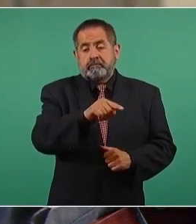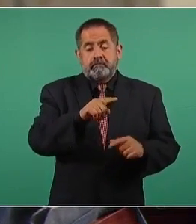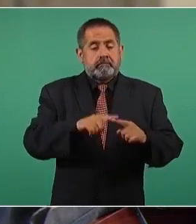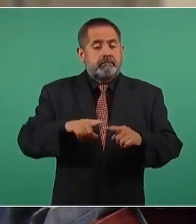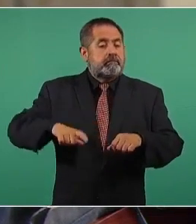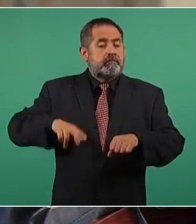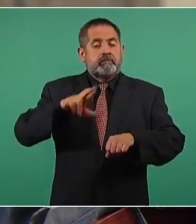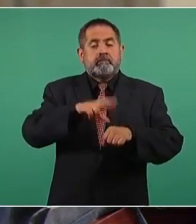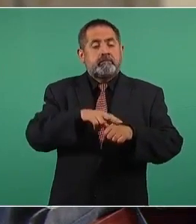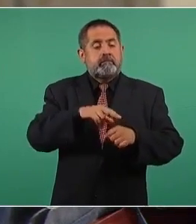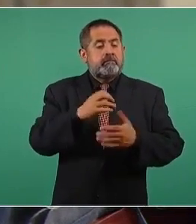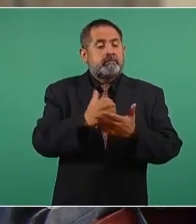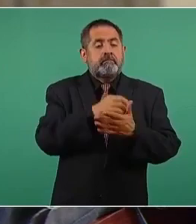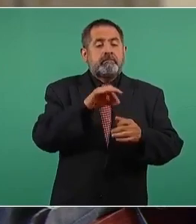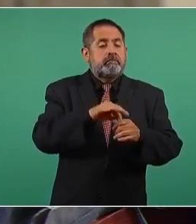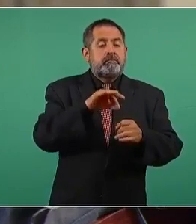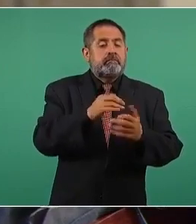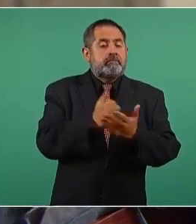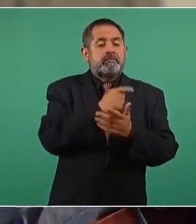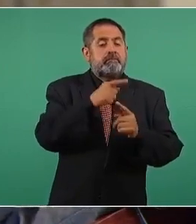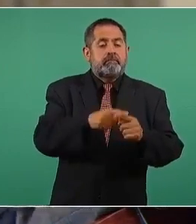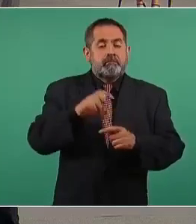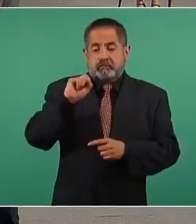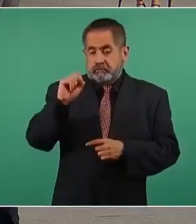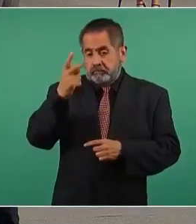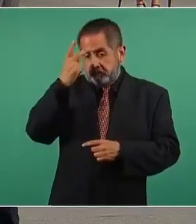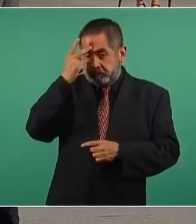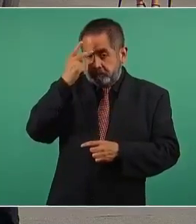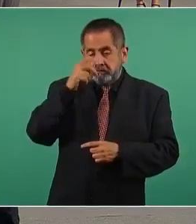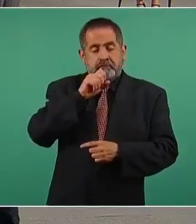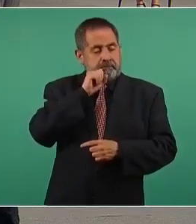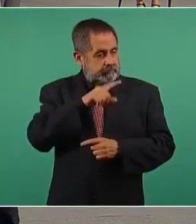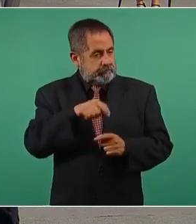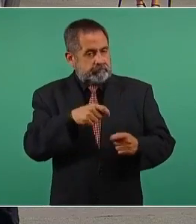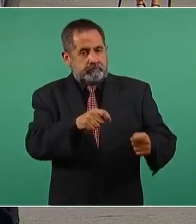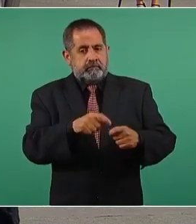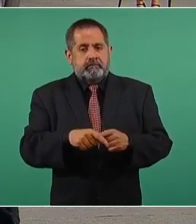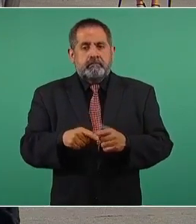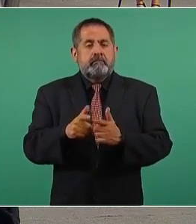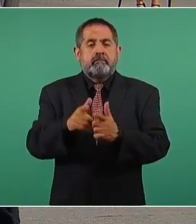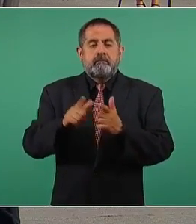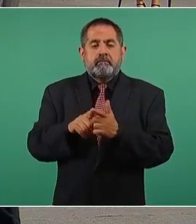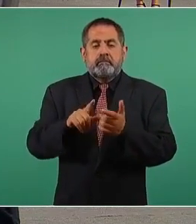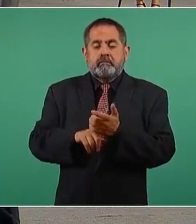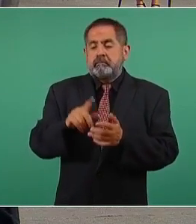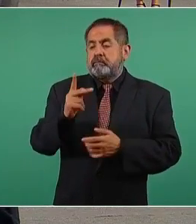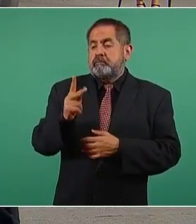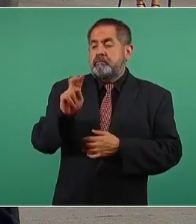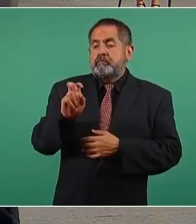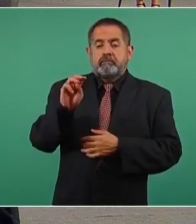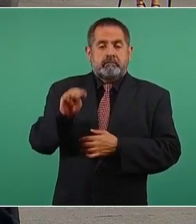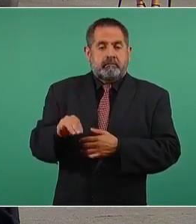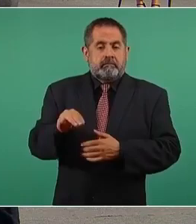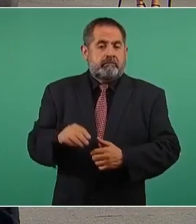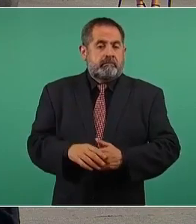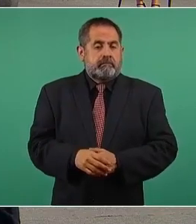al gobernador electo de San Luis Potosí, del Partido Verde.